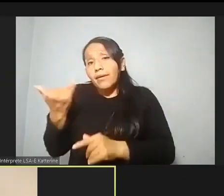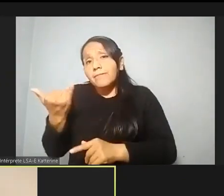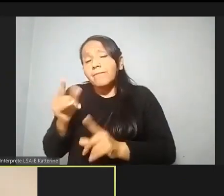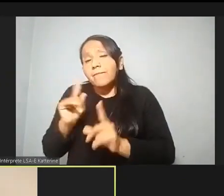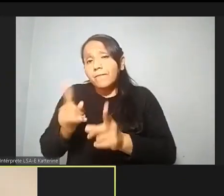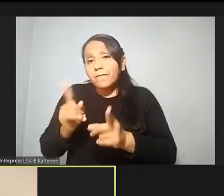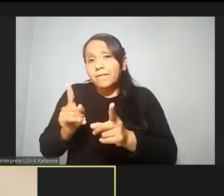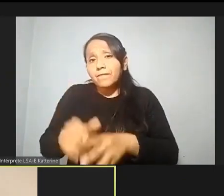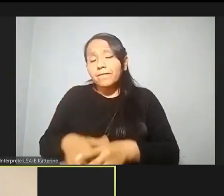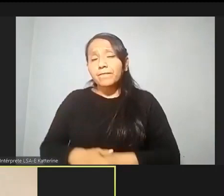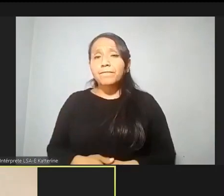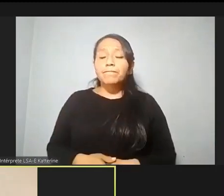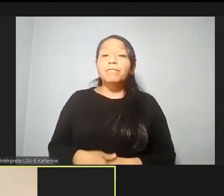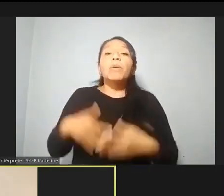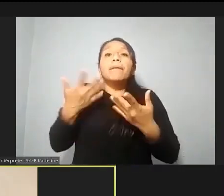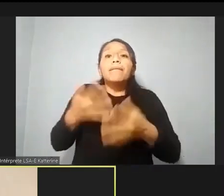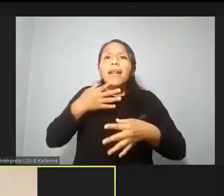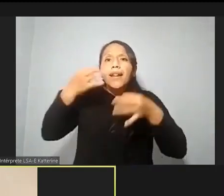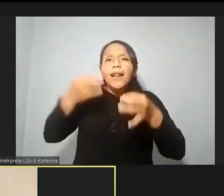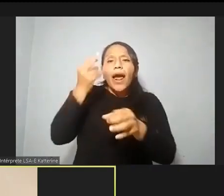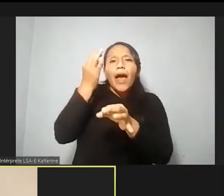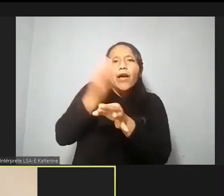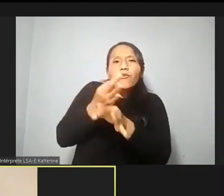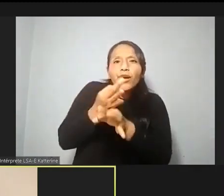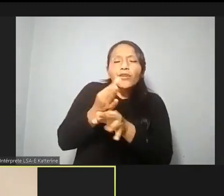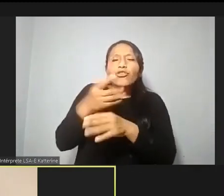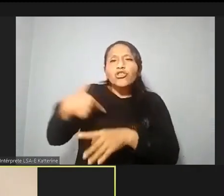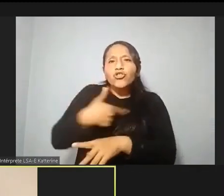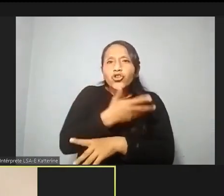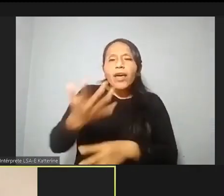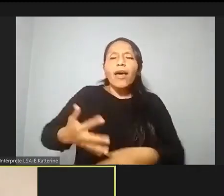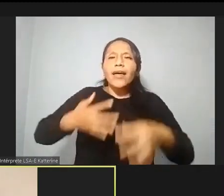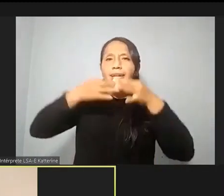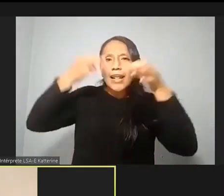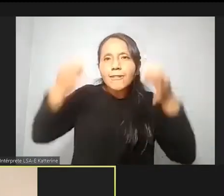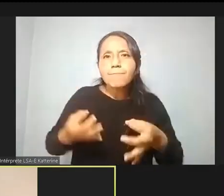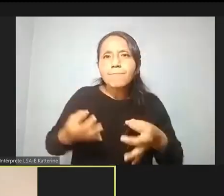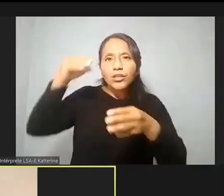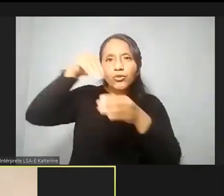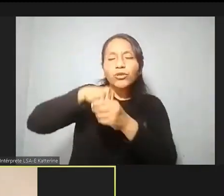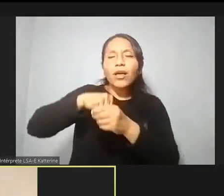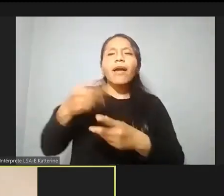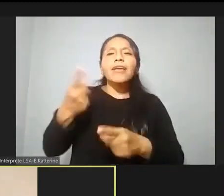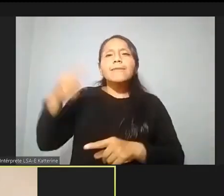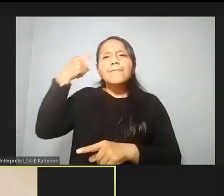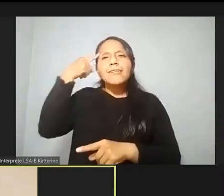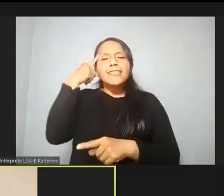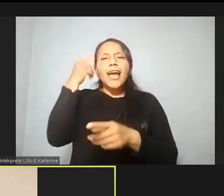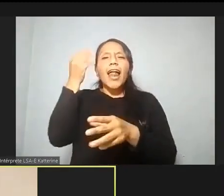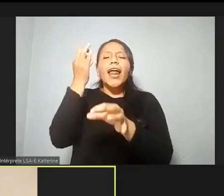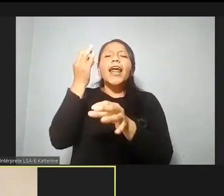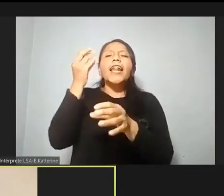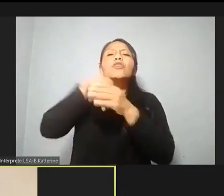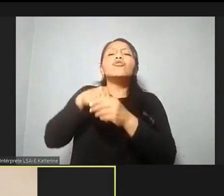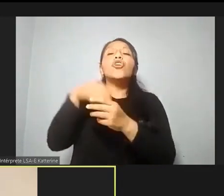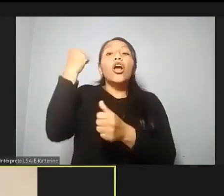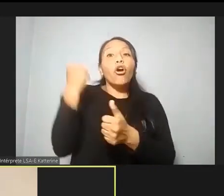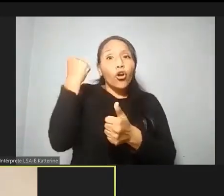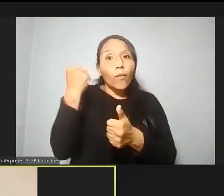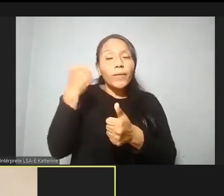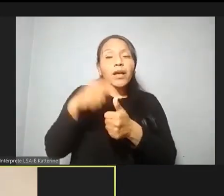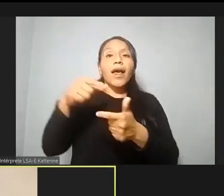Porque para que la educación y sociedad sean realmente inclusivas, hay que pensar en la inclusión económica, la identidad de